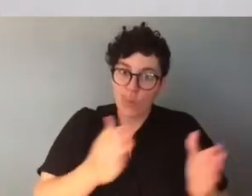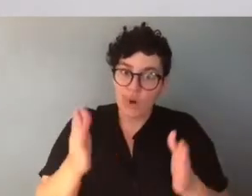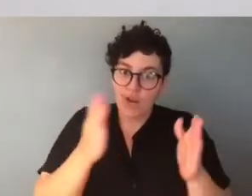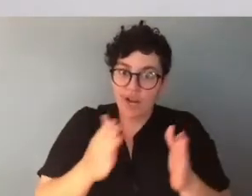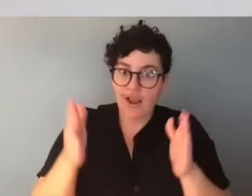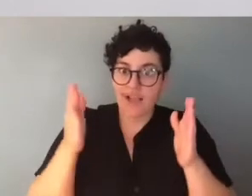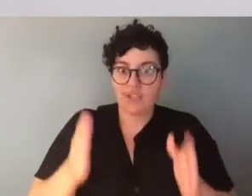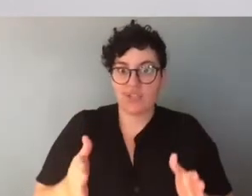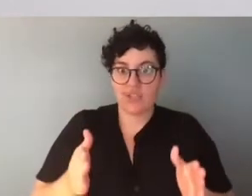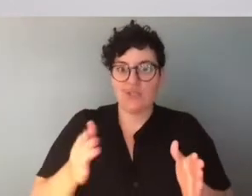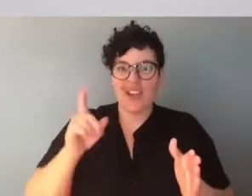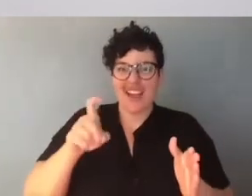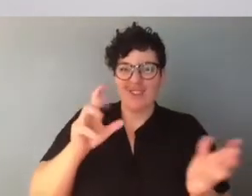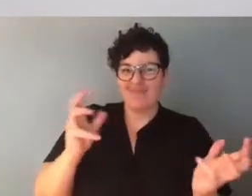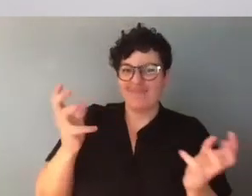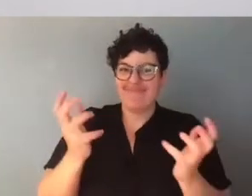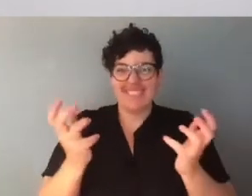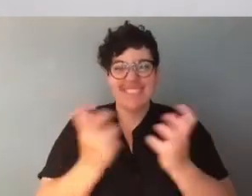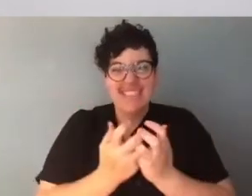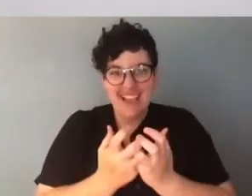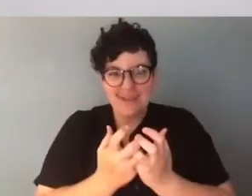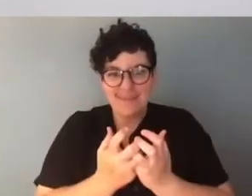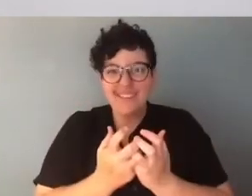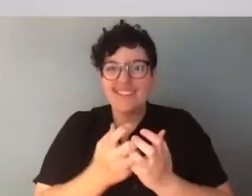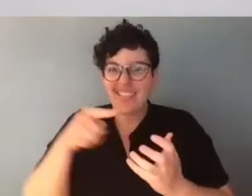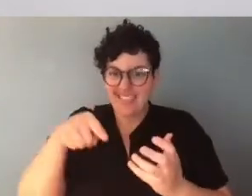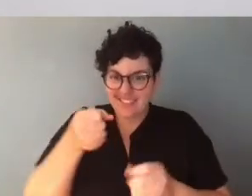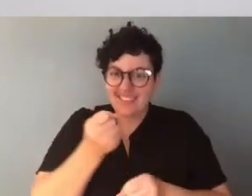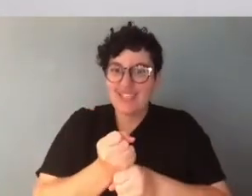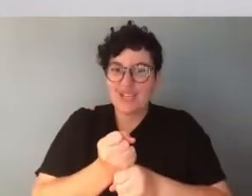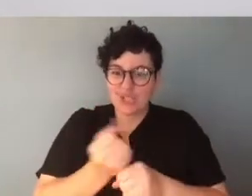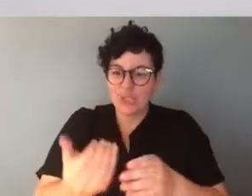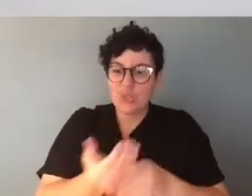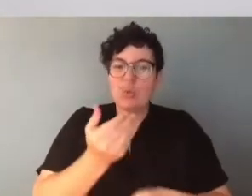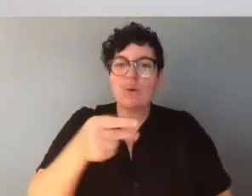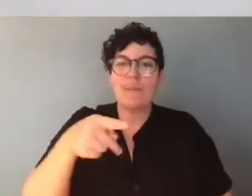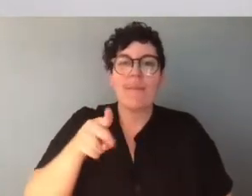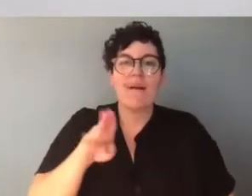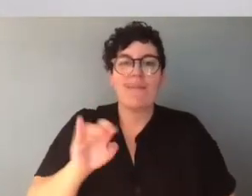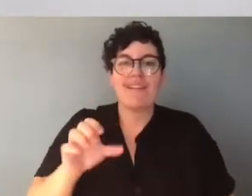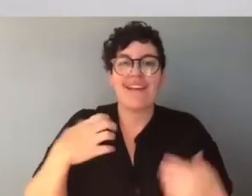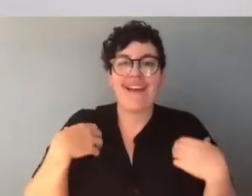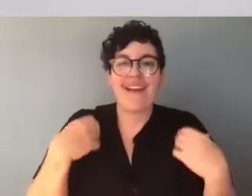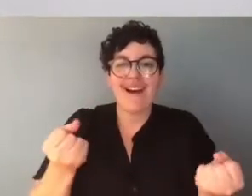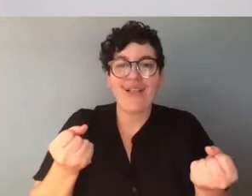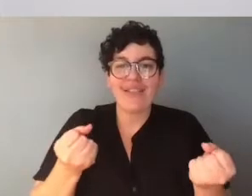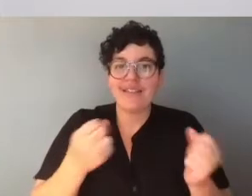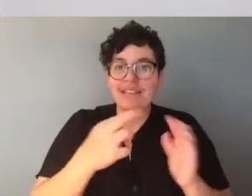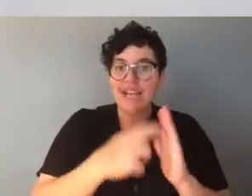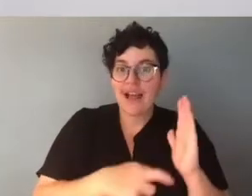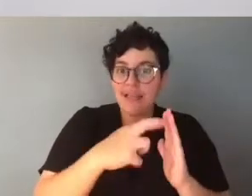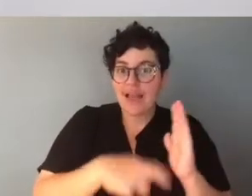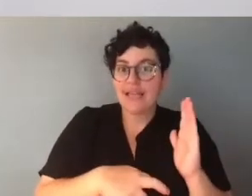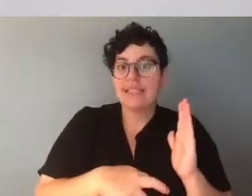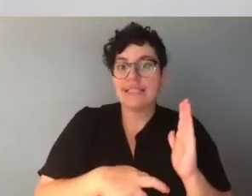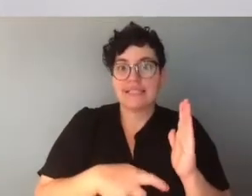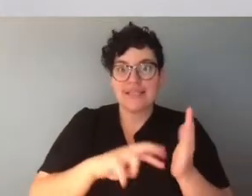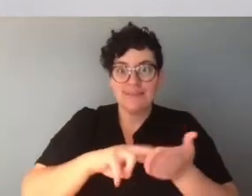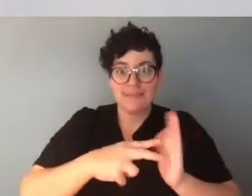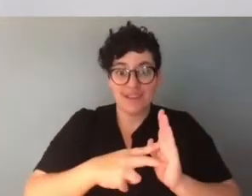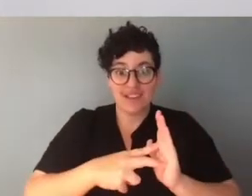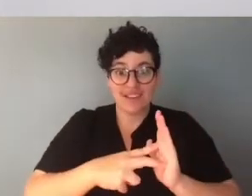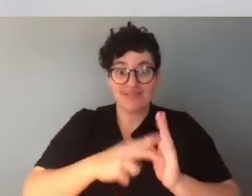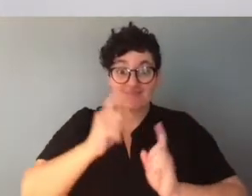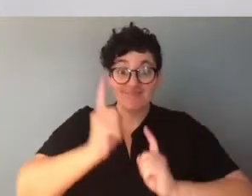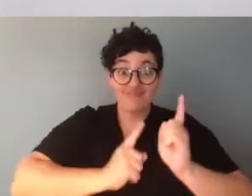Tucson por haber adaptado este festival del año 2020 a las nuevas guías y precauciones para la salud